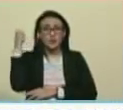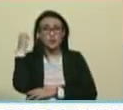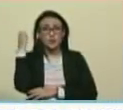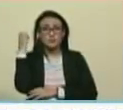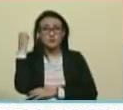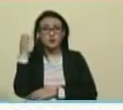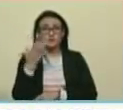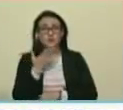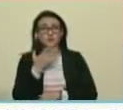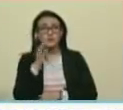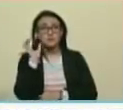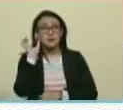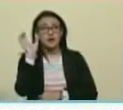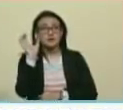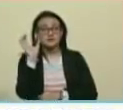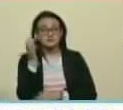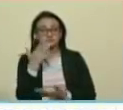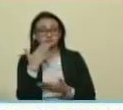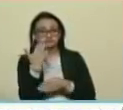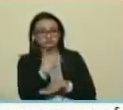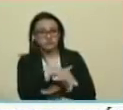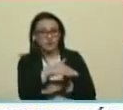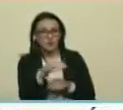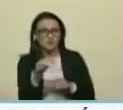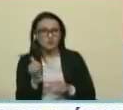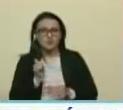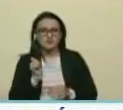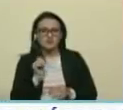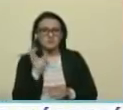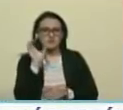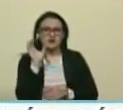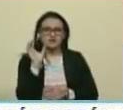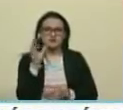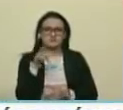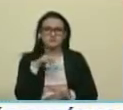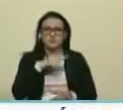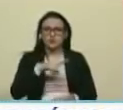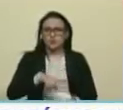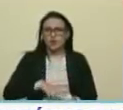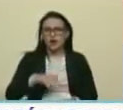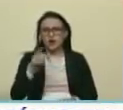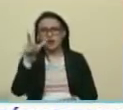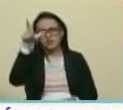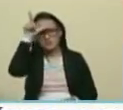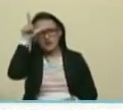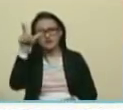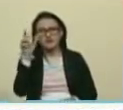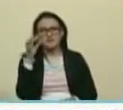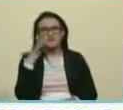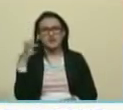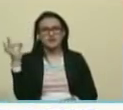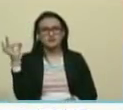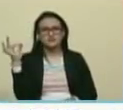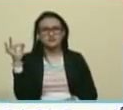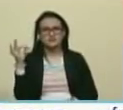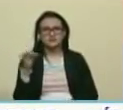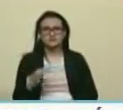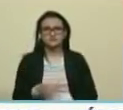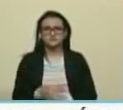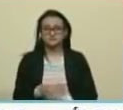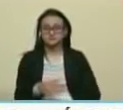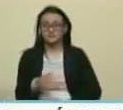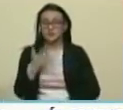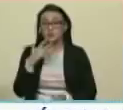país con el que limita, cualquiera de los países europeos, España, Portugal, Italia, Alemania, Francia, tuviera como